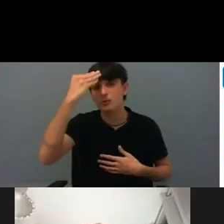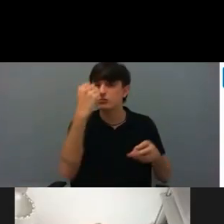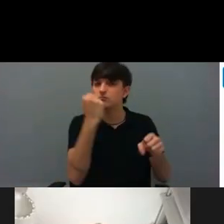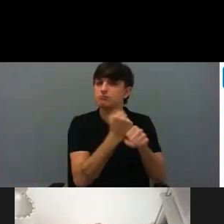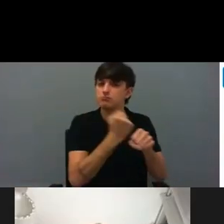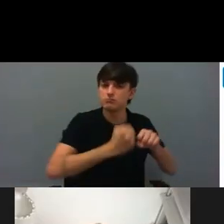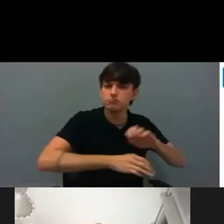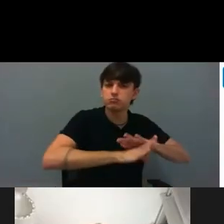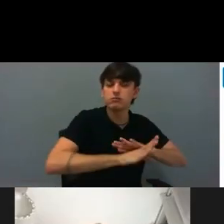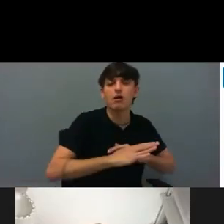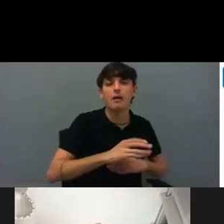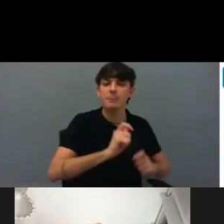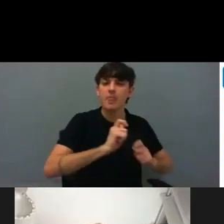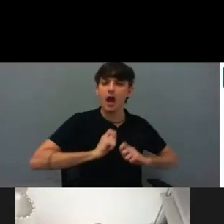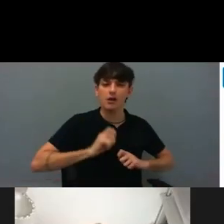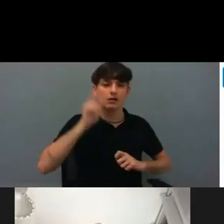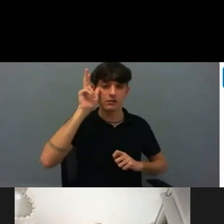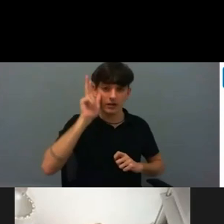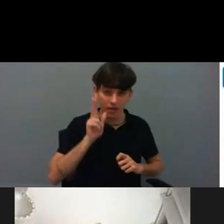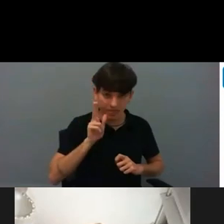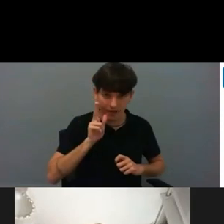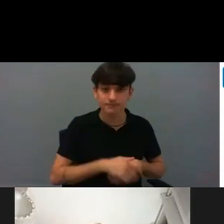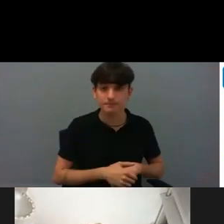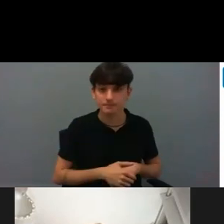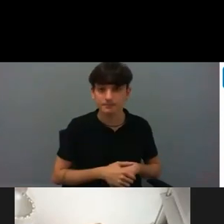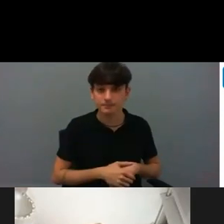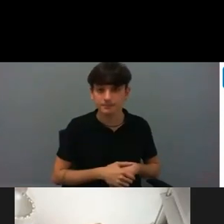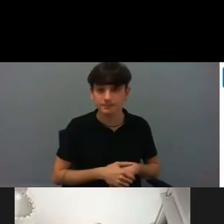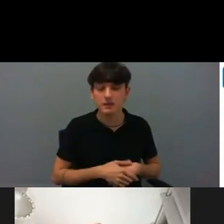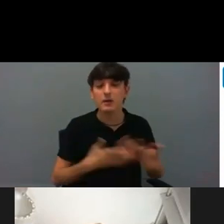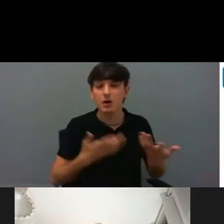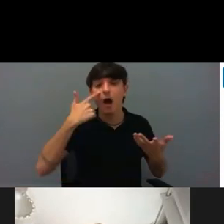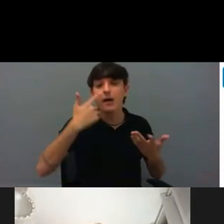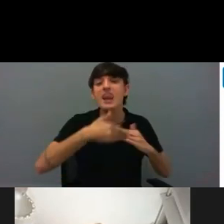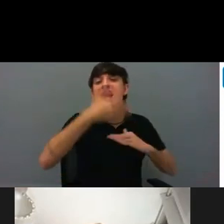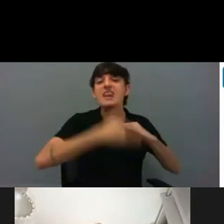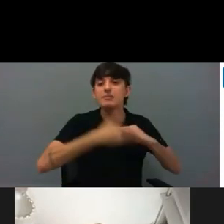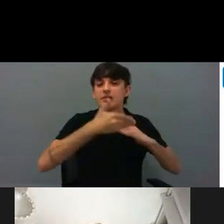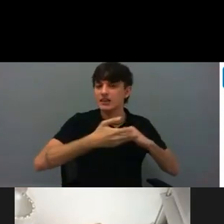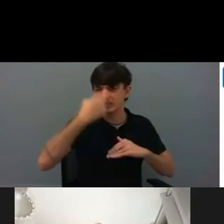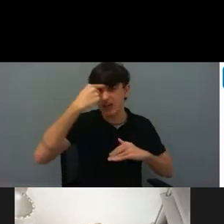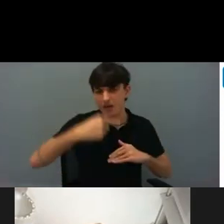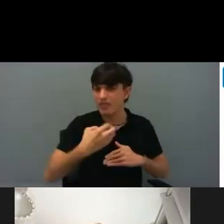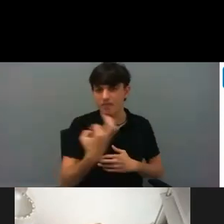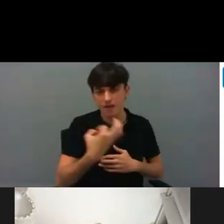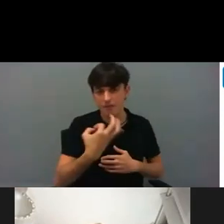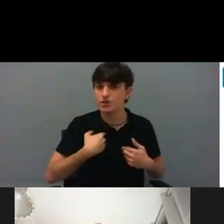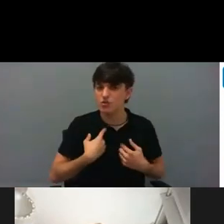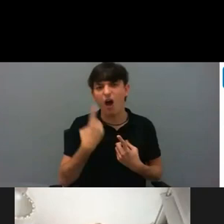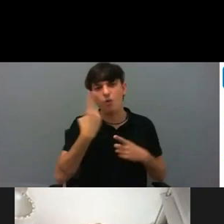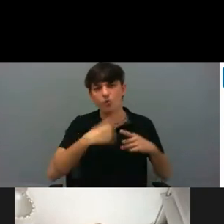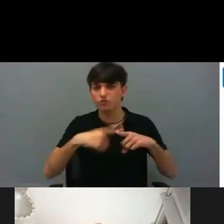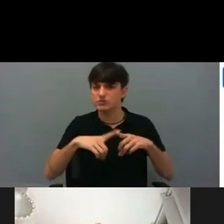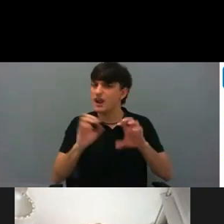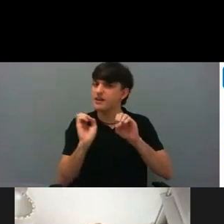sí. Por supuesto, sabiendo hasta dónde se puede llegar. Yo también he tenido que renunciar a cosas porque me parecía que